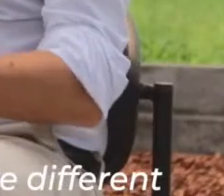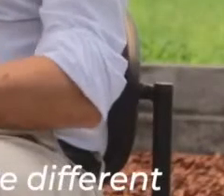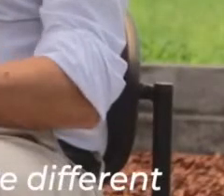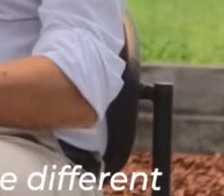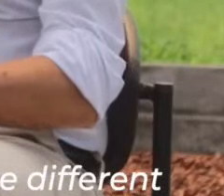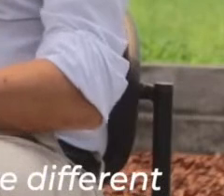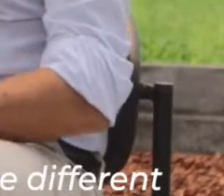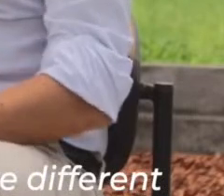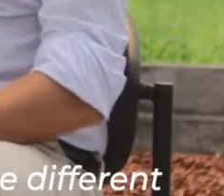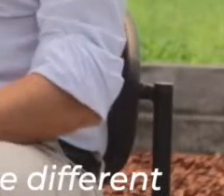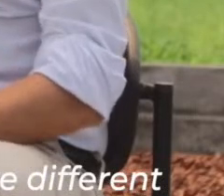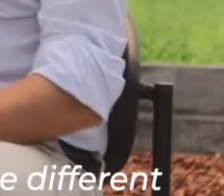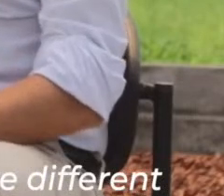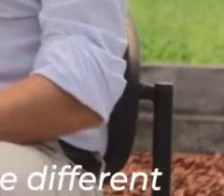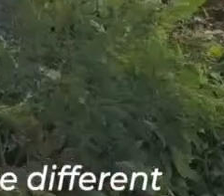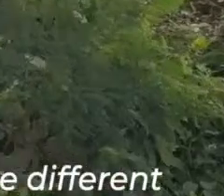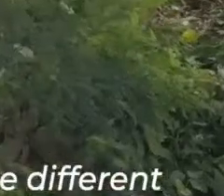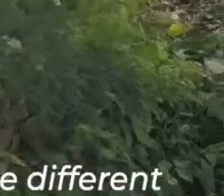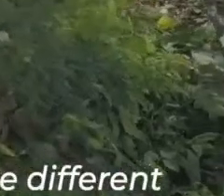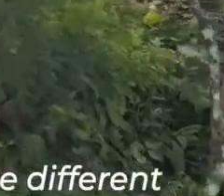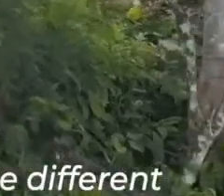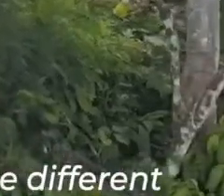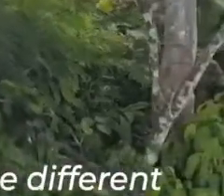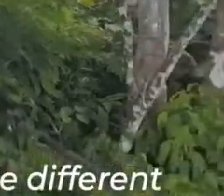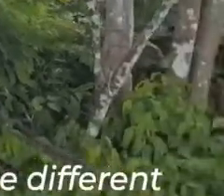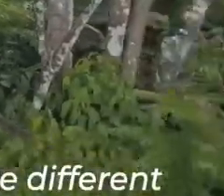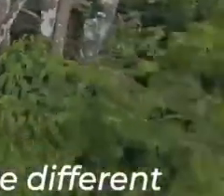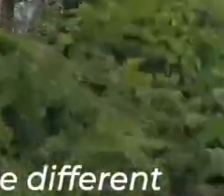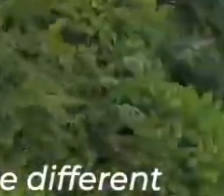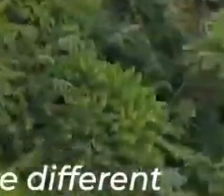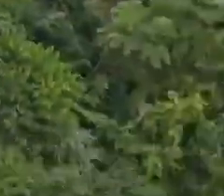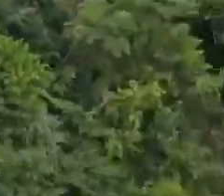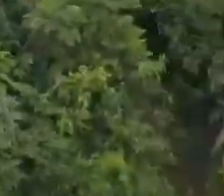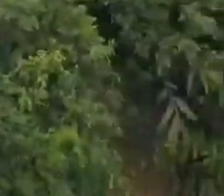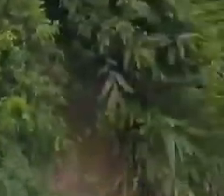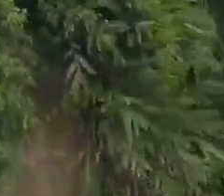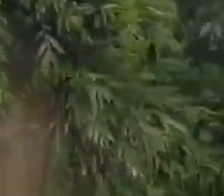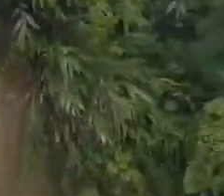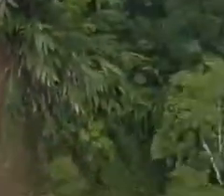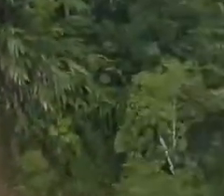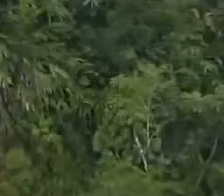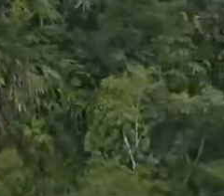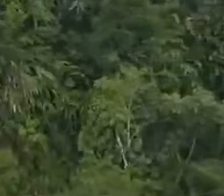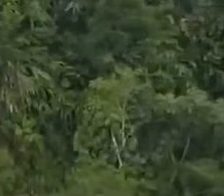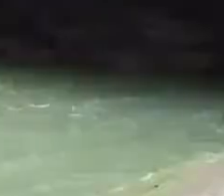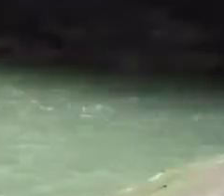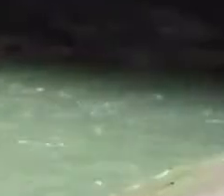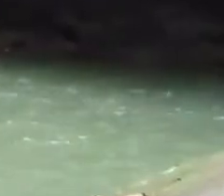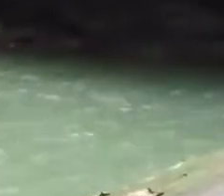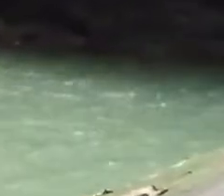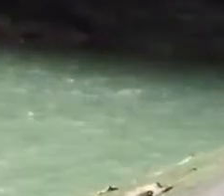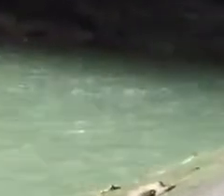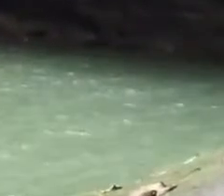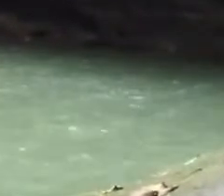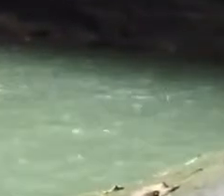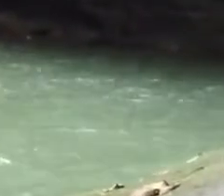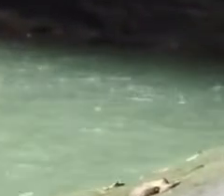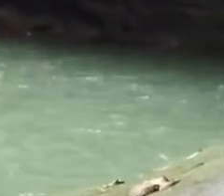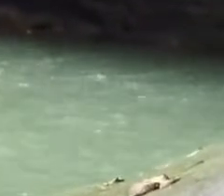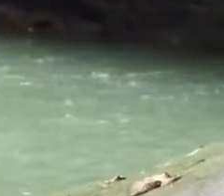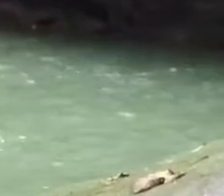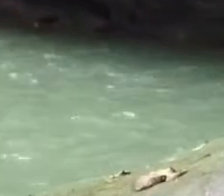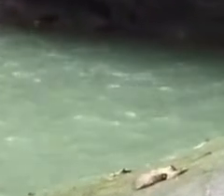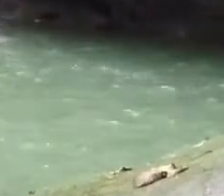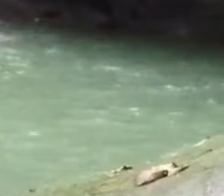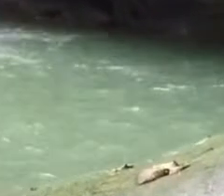en las zonas rurales y de promover emprendimientos diferentes para diversificar ingresos. El tema de turismo rural es